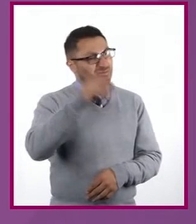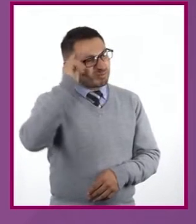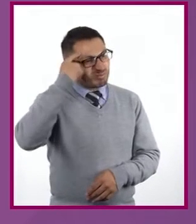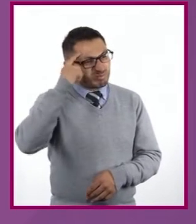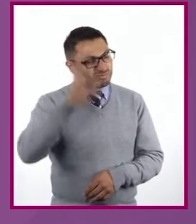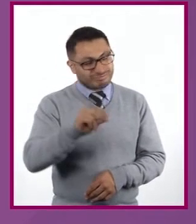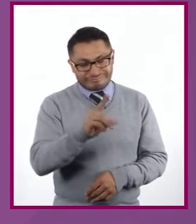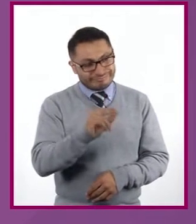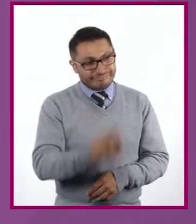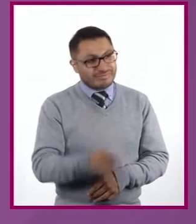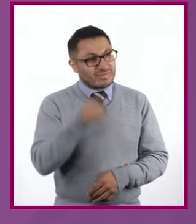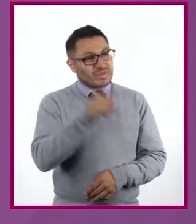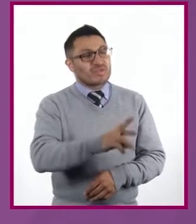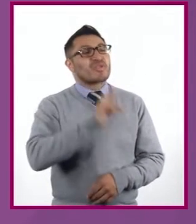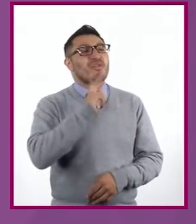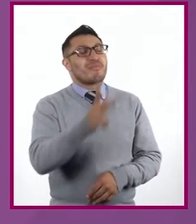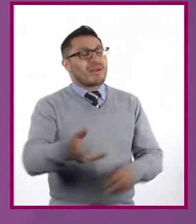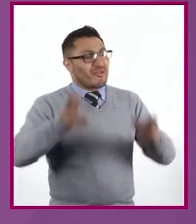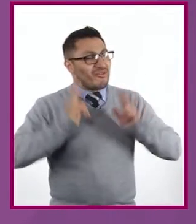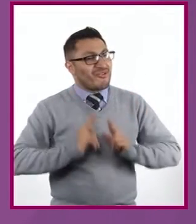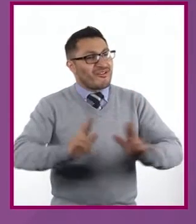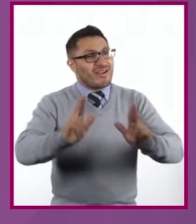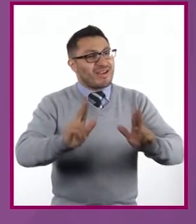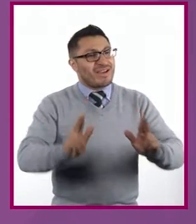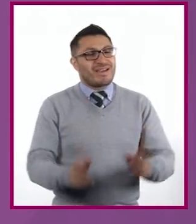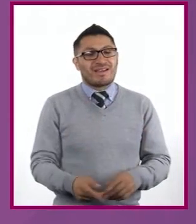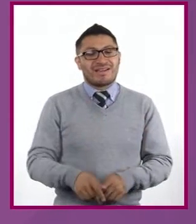enoje. You are my Herón.